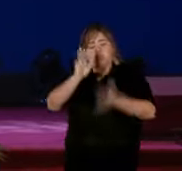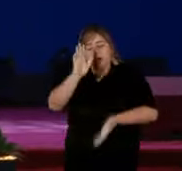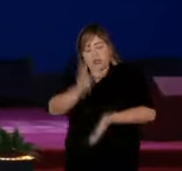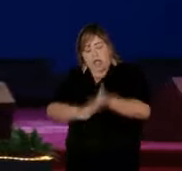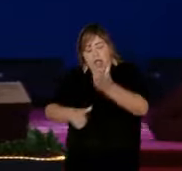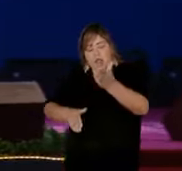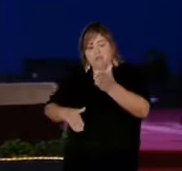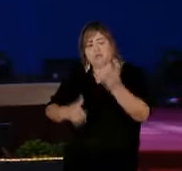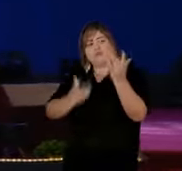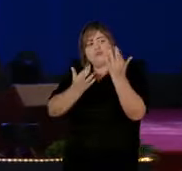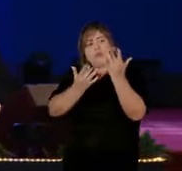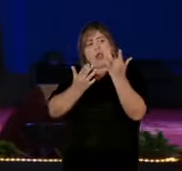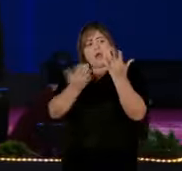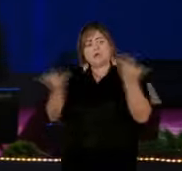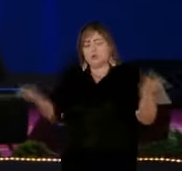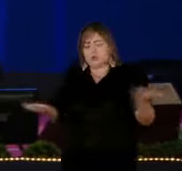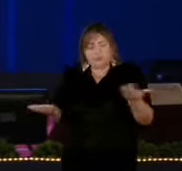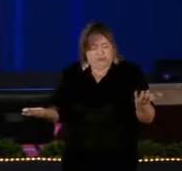qué?